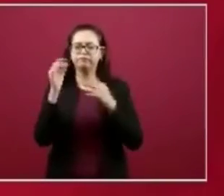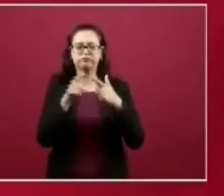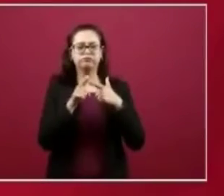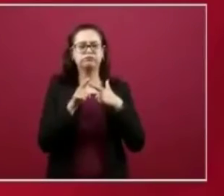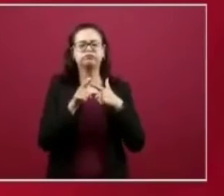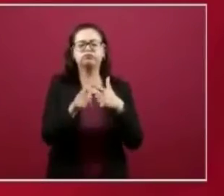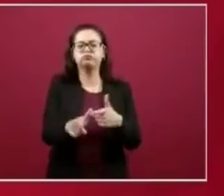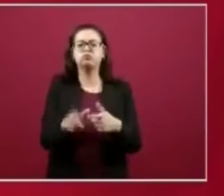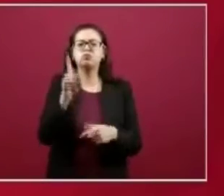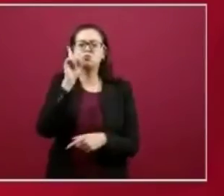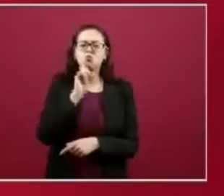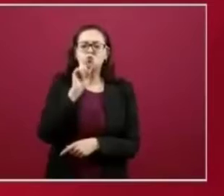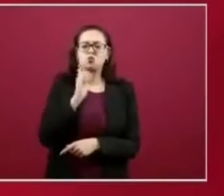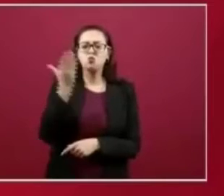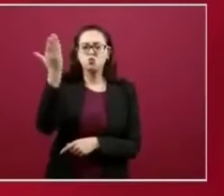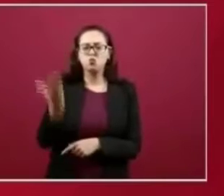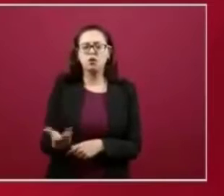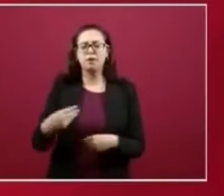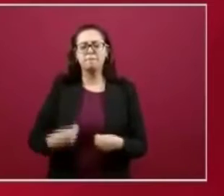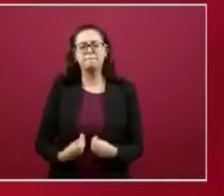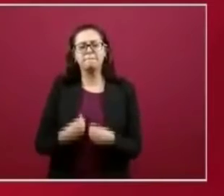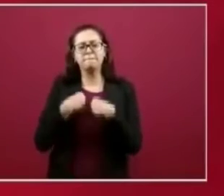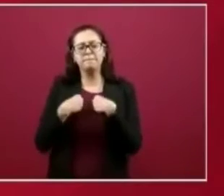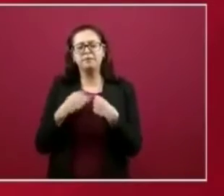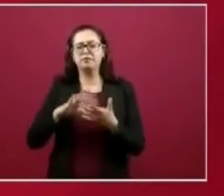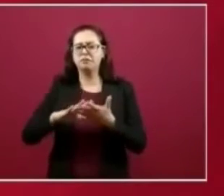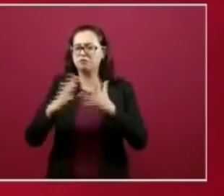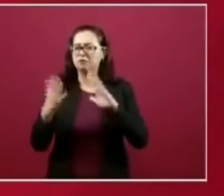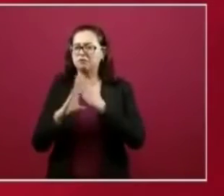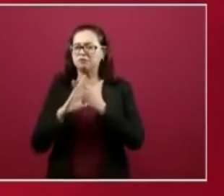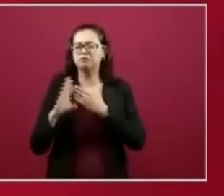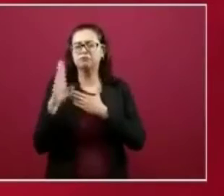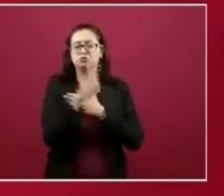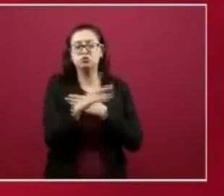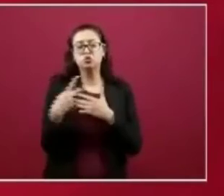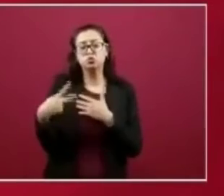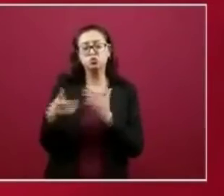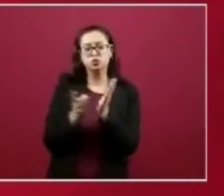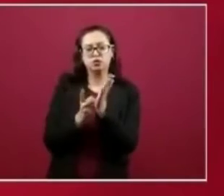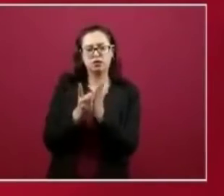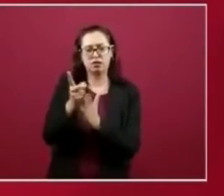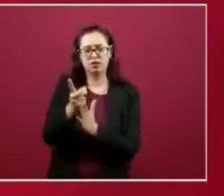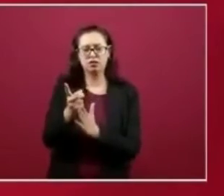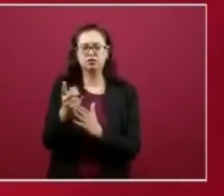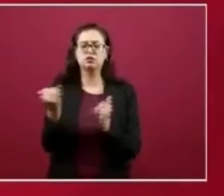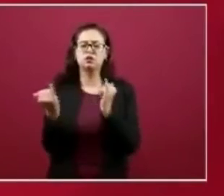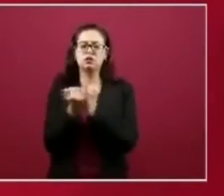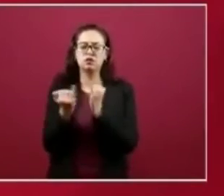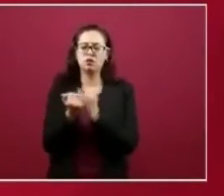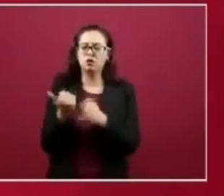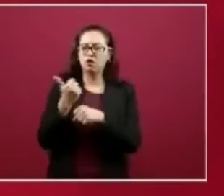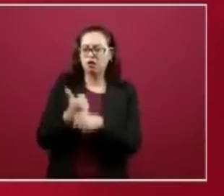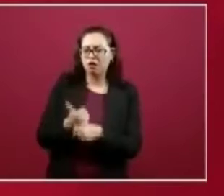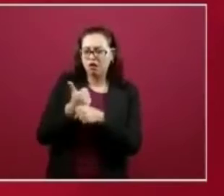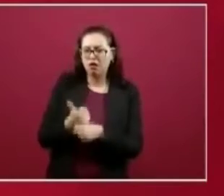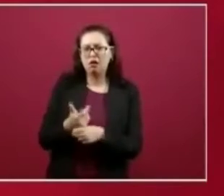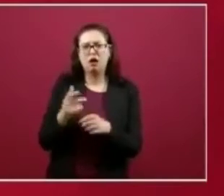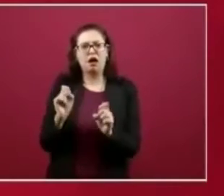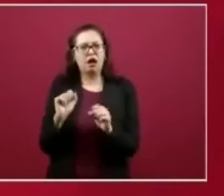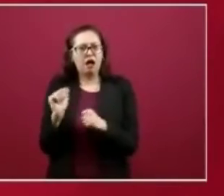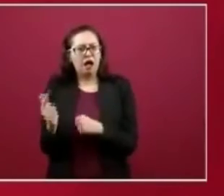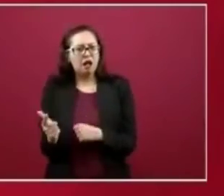derecho a una vida libre de violencia, los derechos de las víctimas y los servicios de atención para que